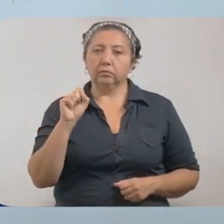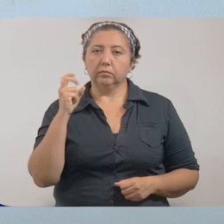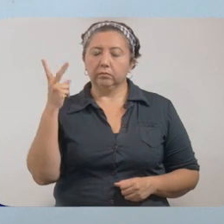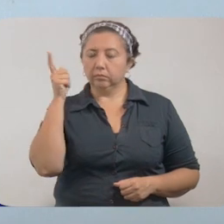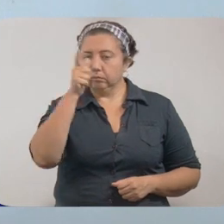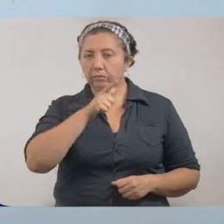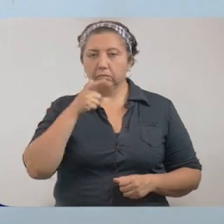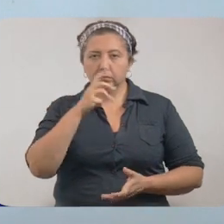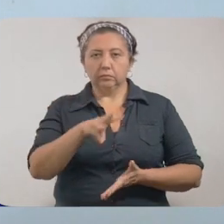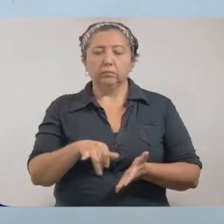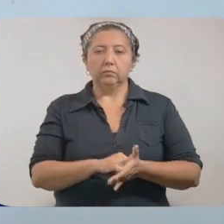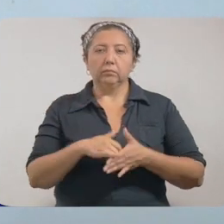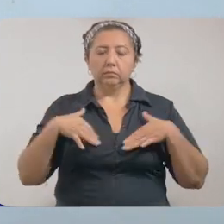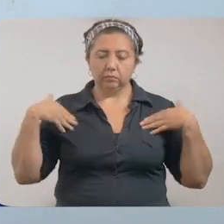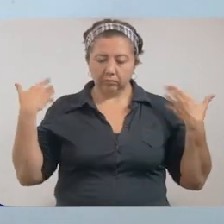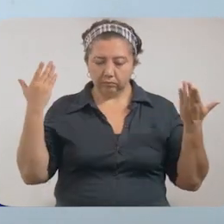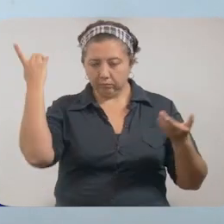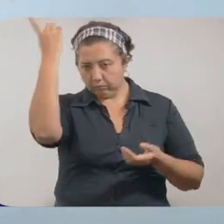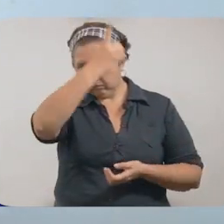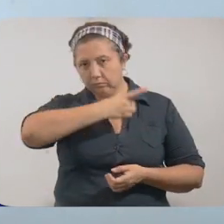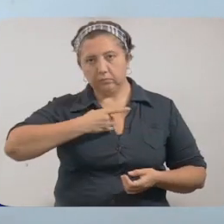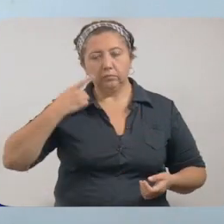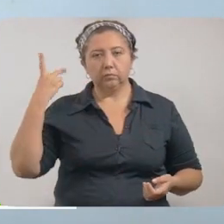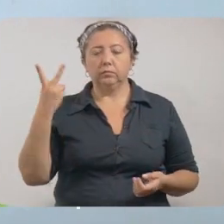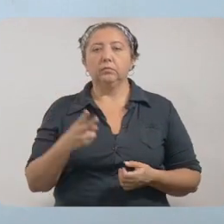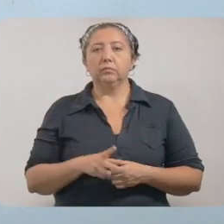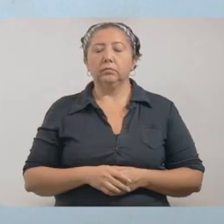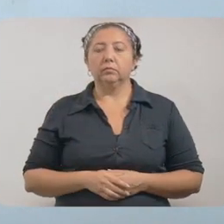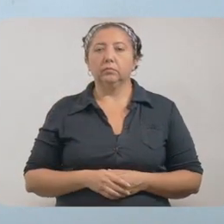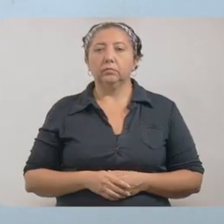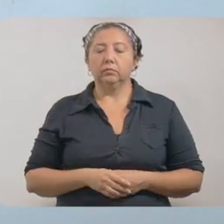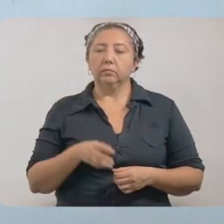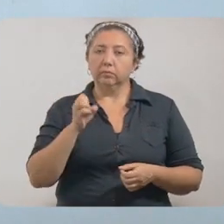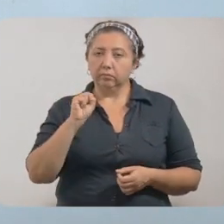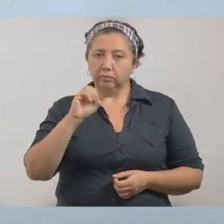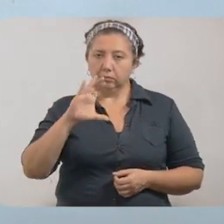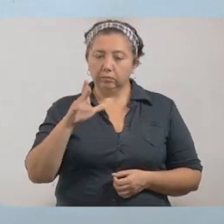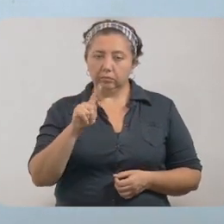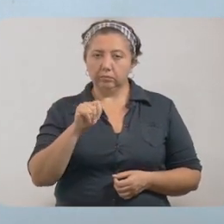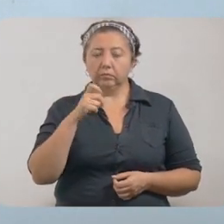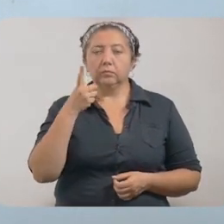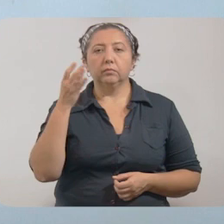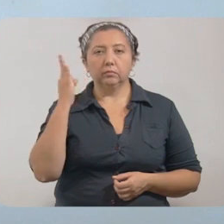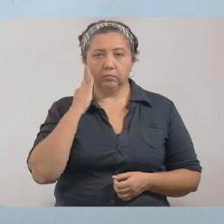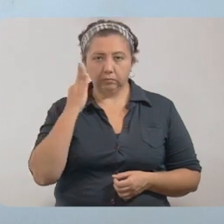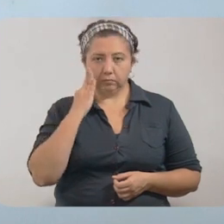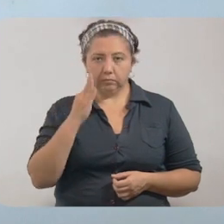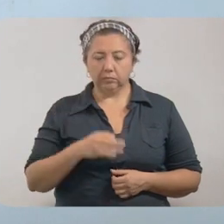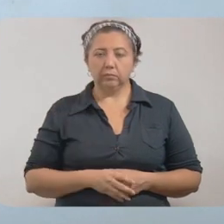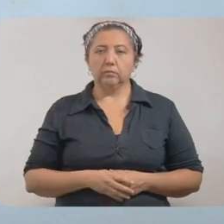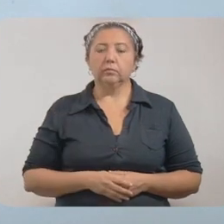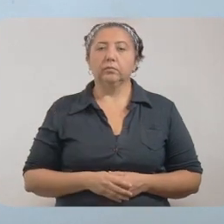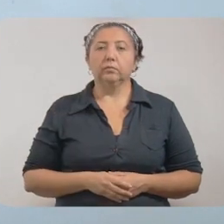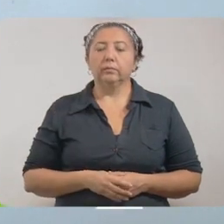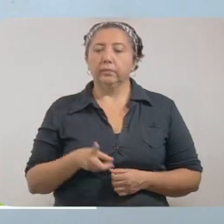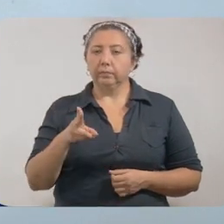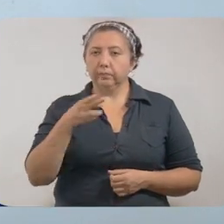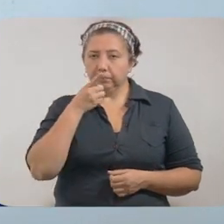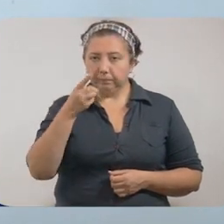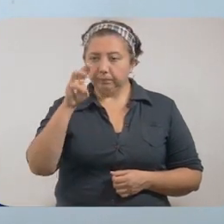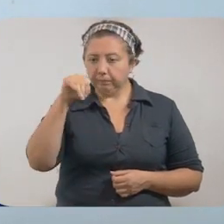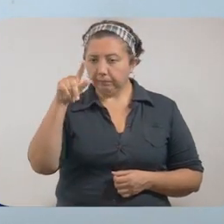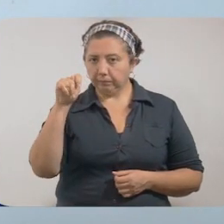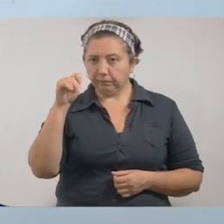9991406622 en lengua maya ofrece un diagnóstico automatizado. El chat de la salud vía la red social Facebook, la